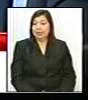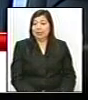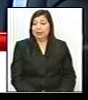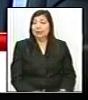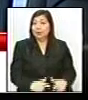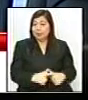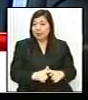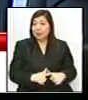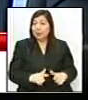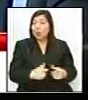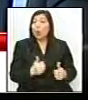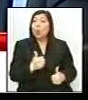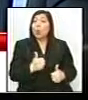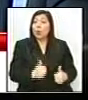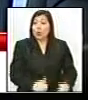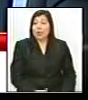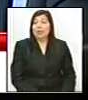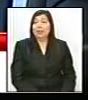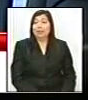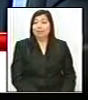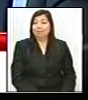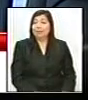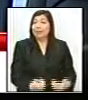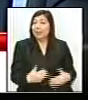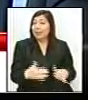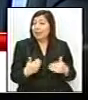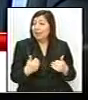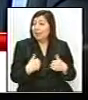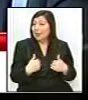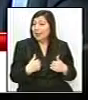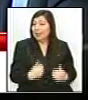a estas zonas? Considerando que ya tienen